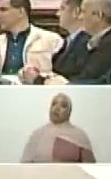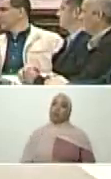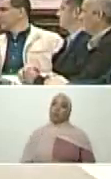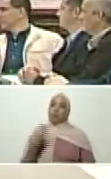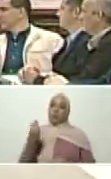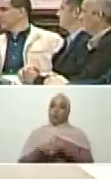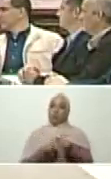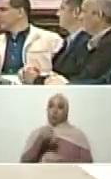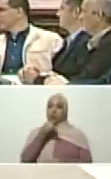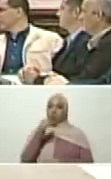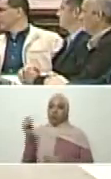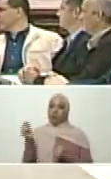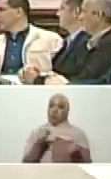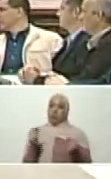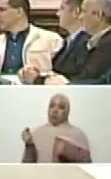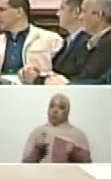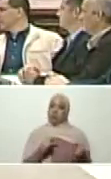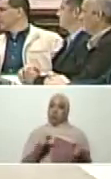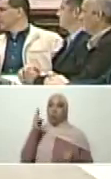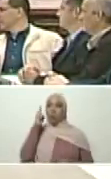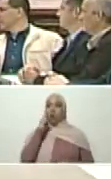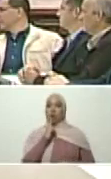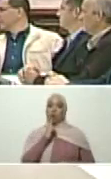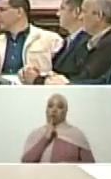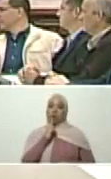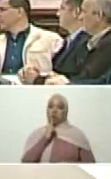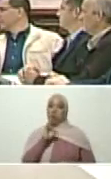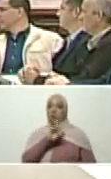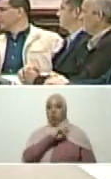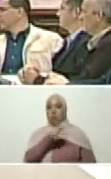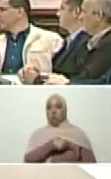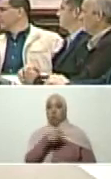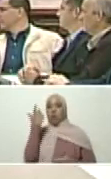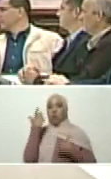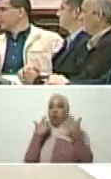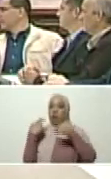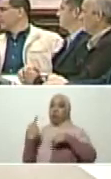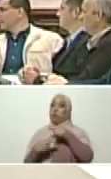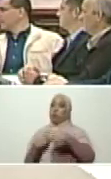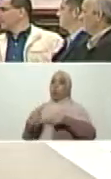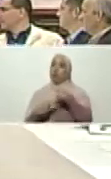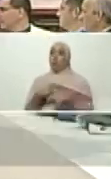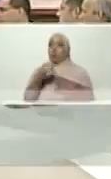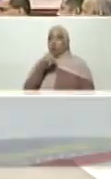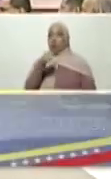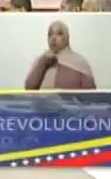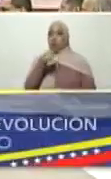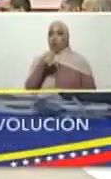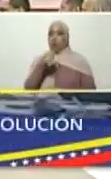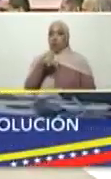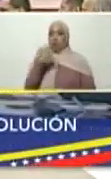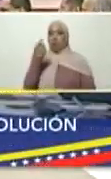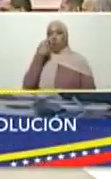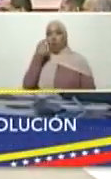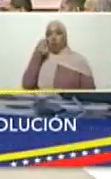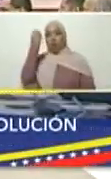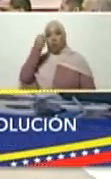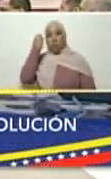con discurso bolivariano, moderno, chavista, revolucionario. Así que hay que estar